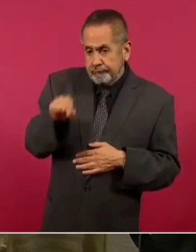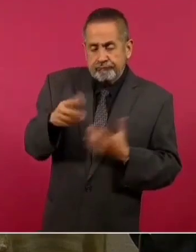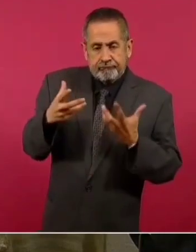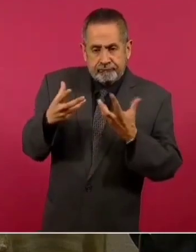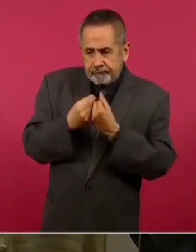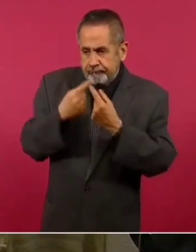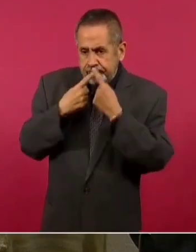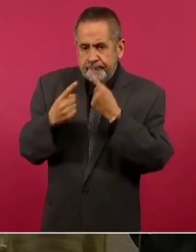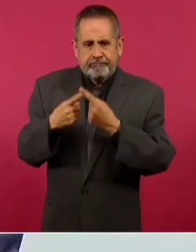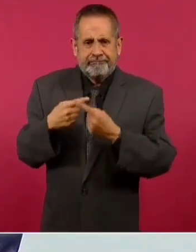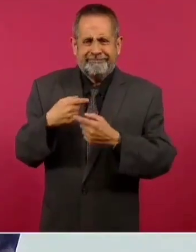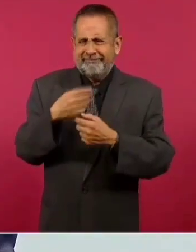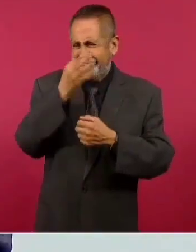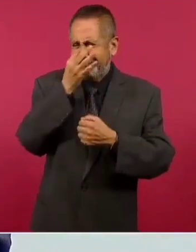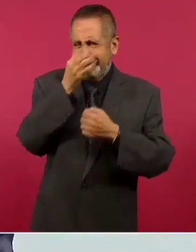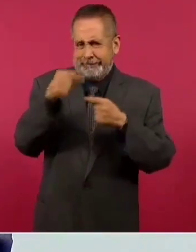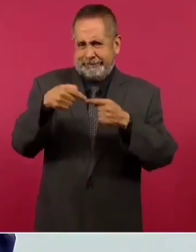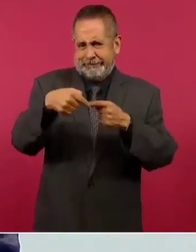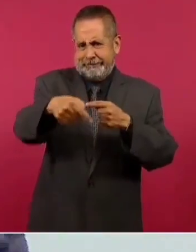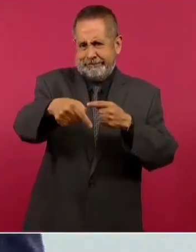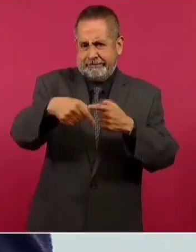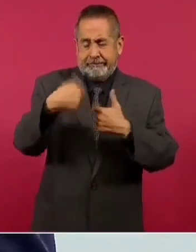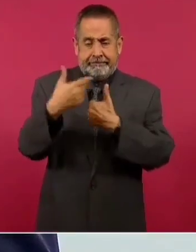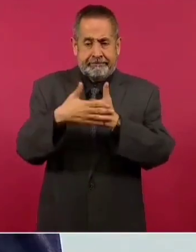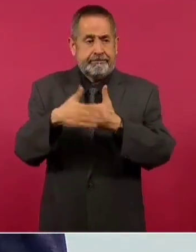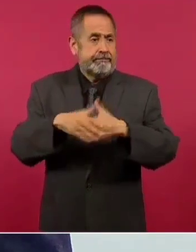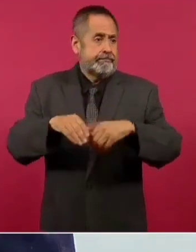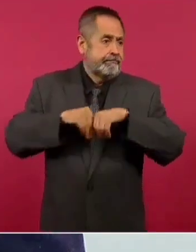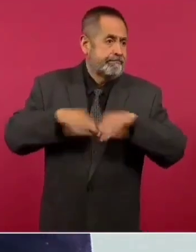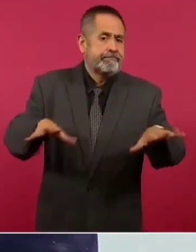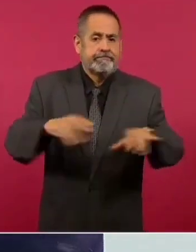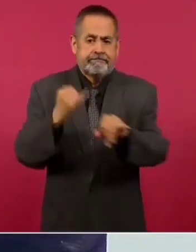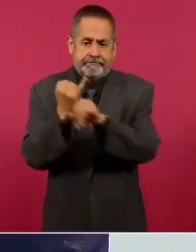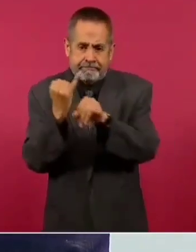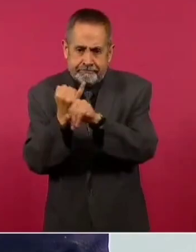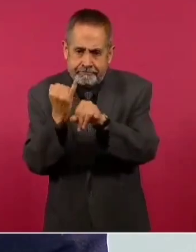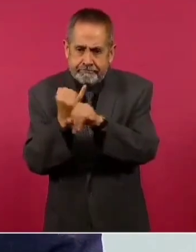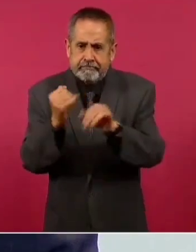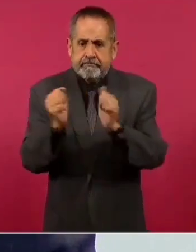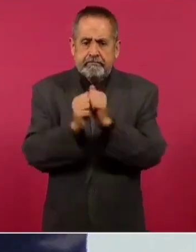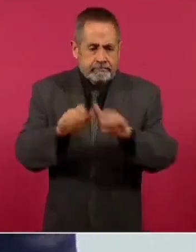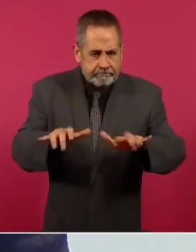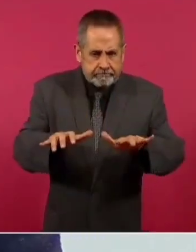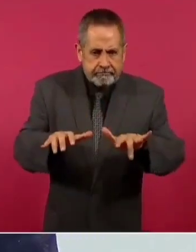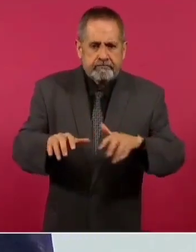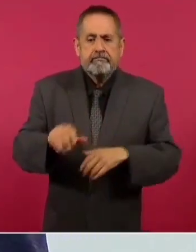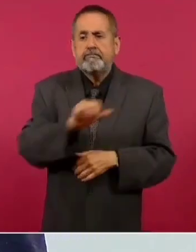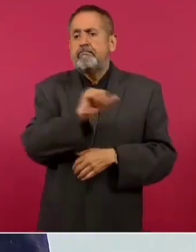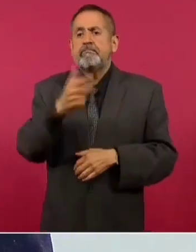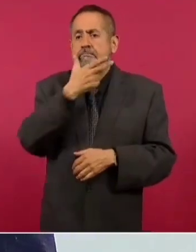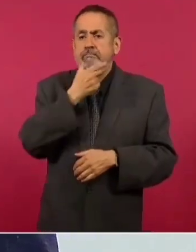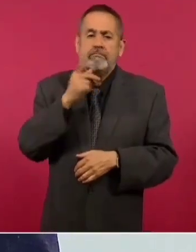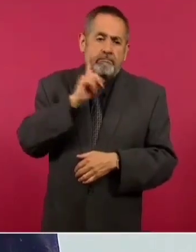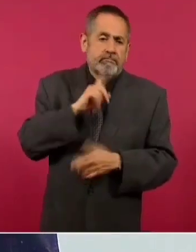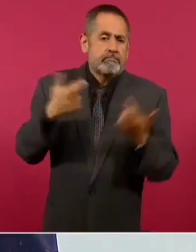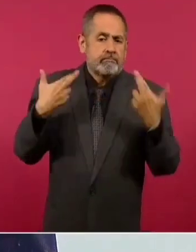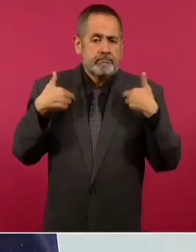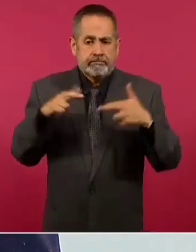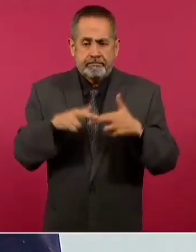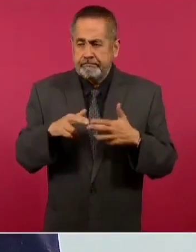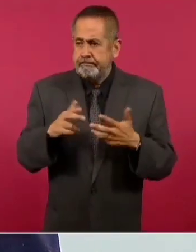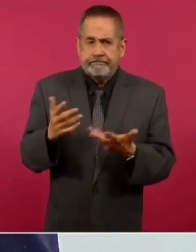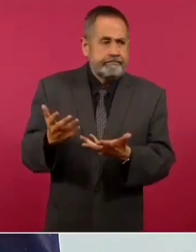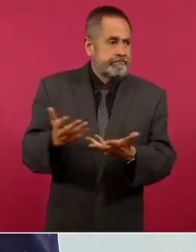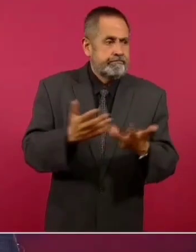lanzar un sistema en línea para que maestras y maestros, esto va dirigido a todas y todos ustedes, puedan